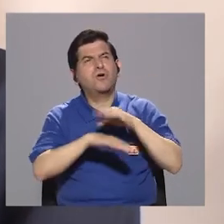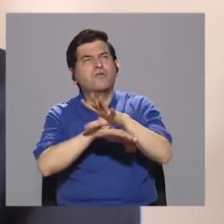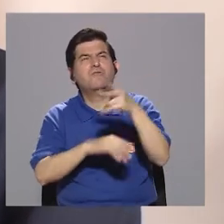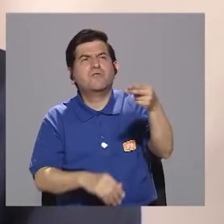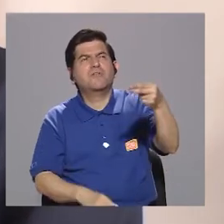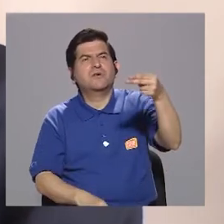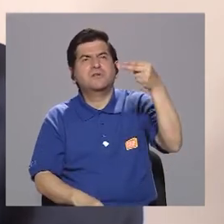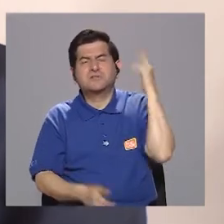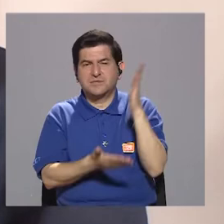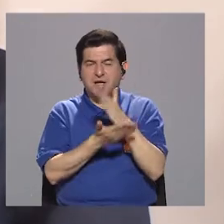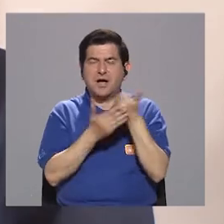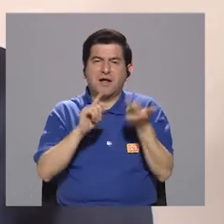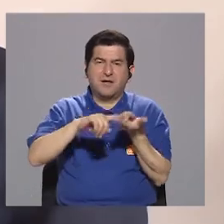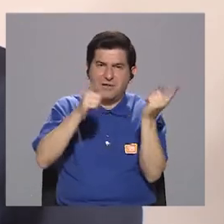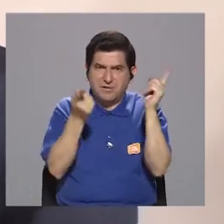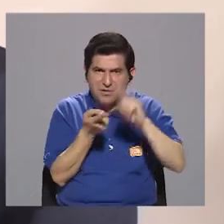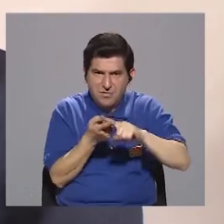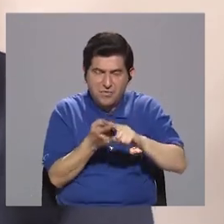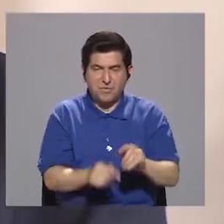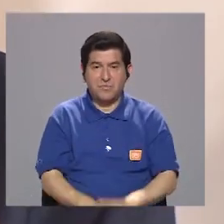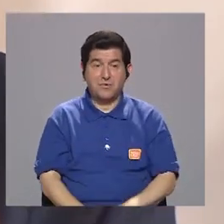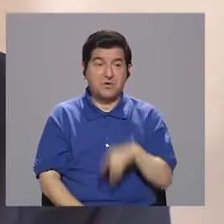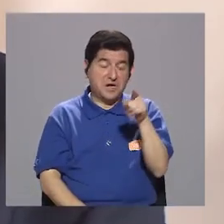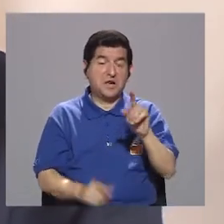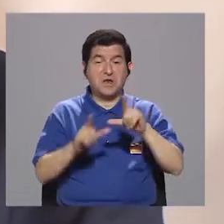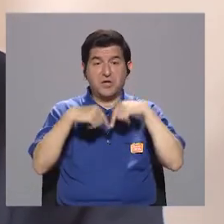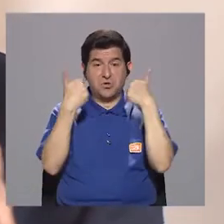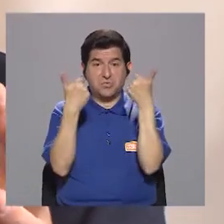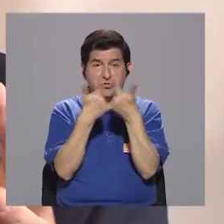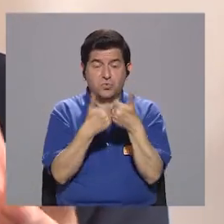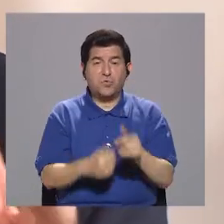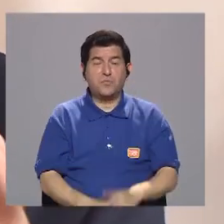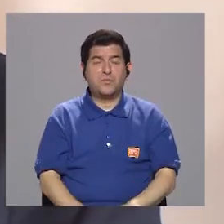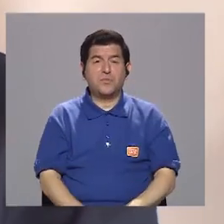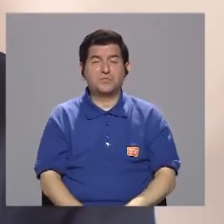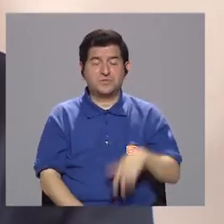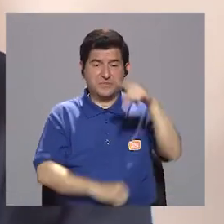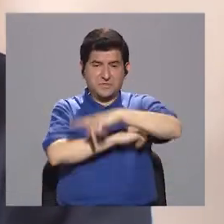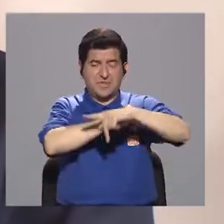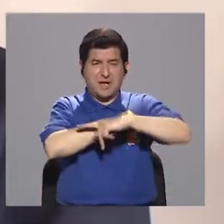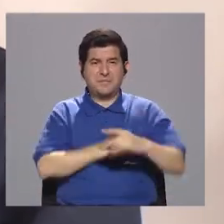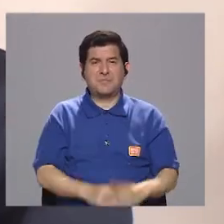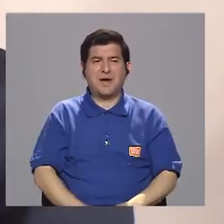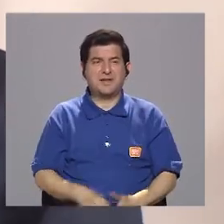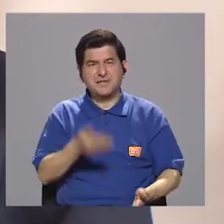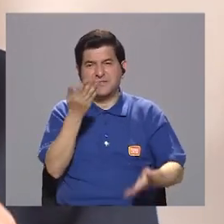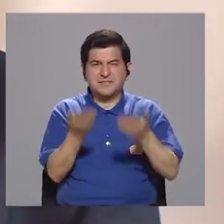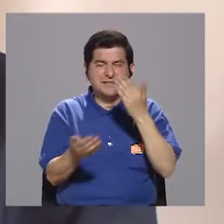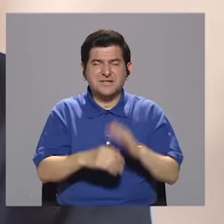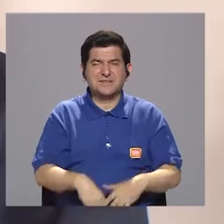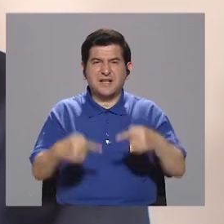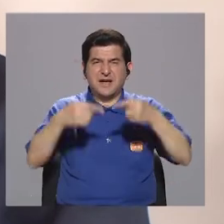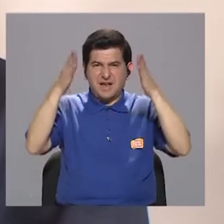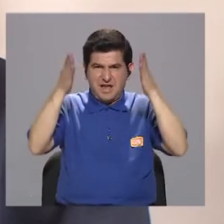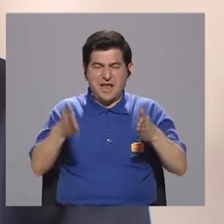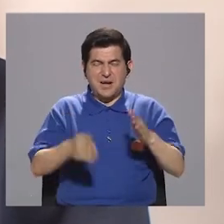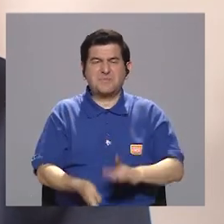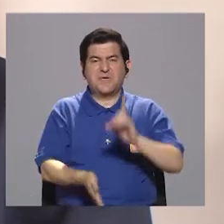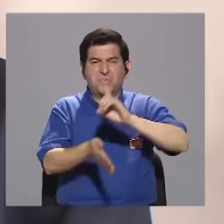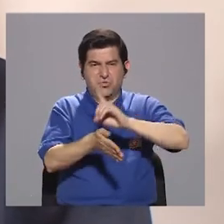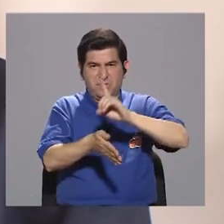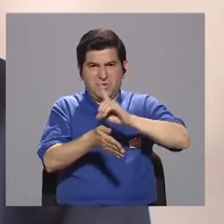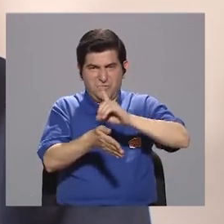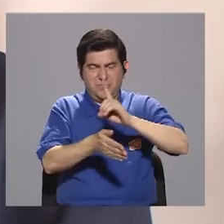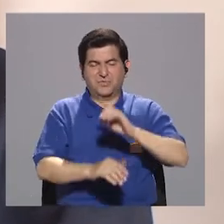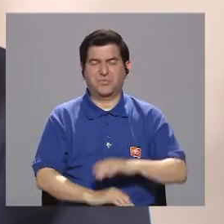la historia de algunos de mis amigos que pertenecían a sectores muy oligárquicos del país, mulatistas, enemigos del doctor,